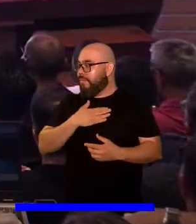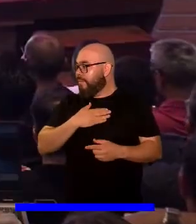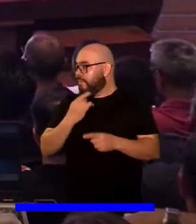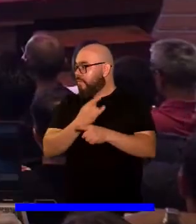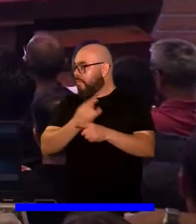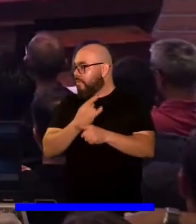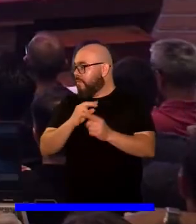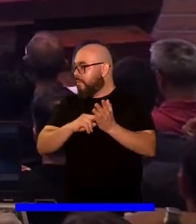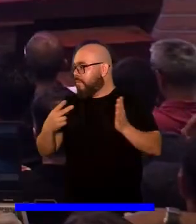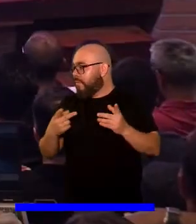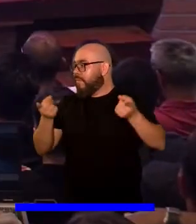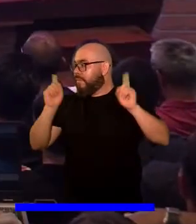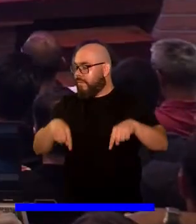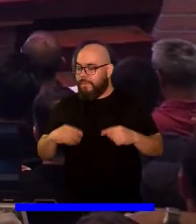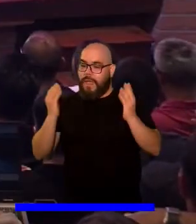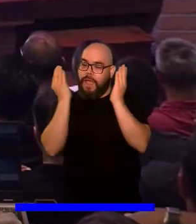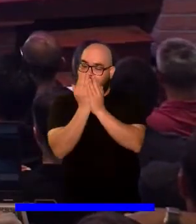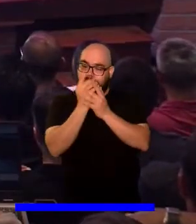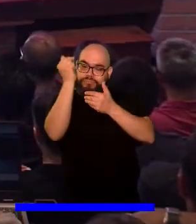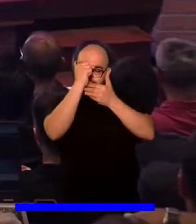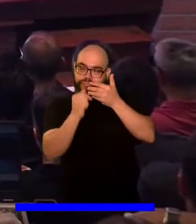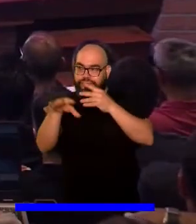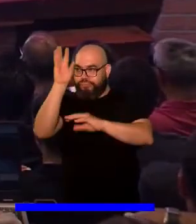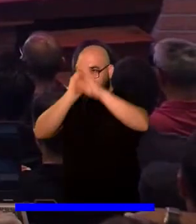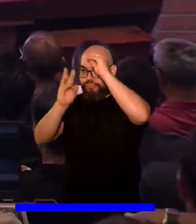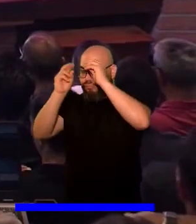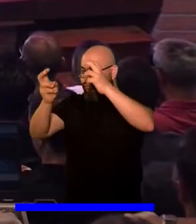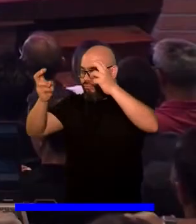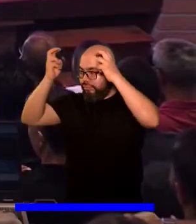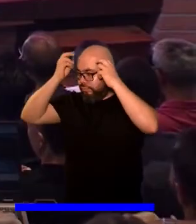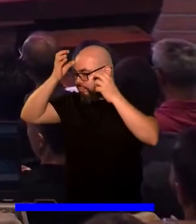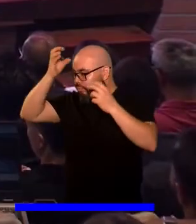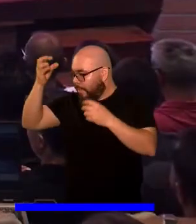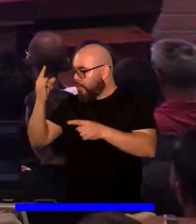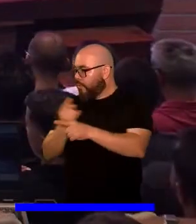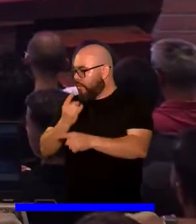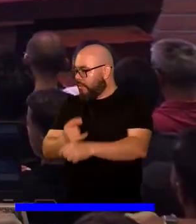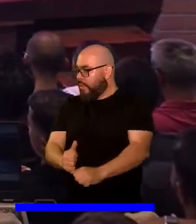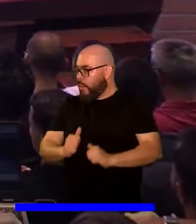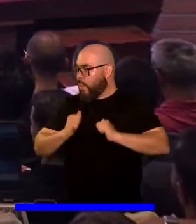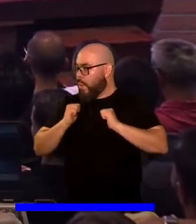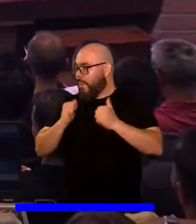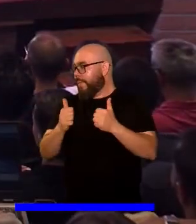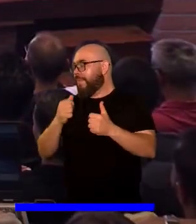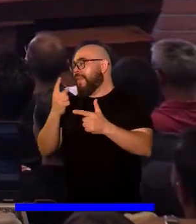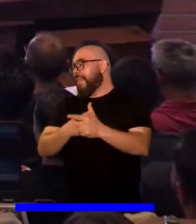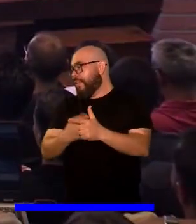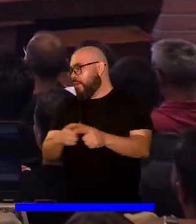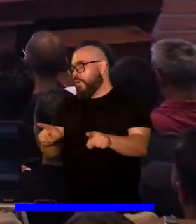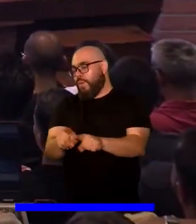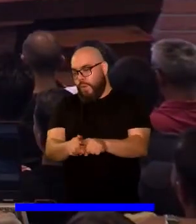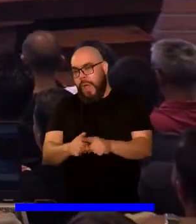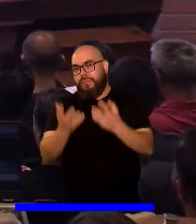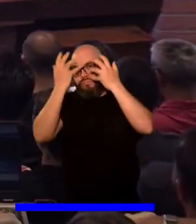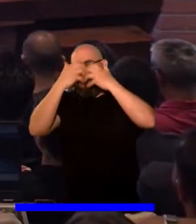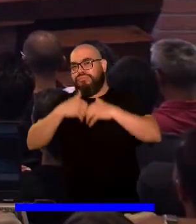tecnología, como desde la educación para sabernos enseñar eso como concepto para poderlo utilizar bien. Entonces, también es otra de esas reacciones